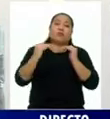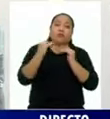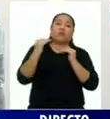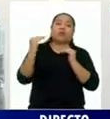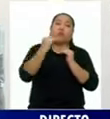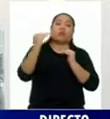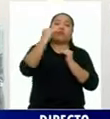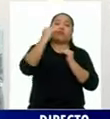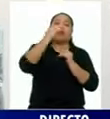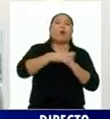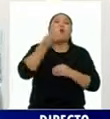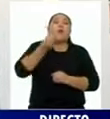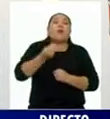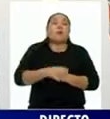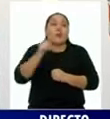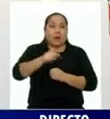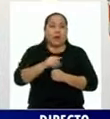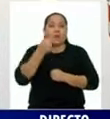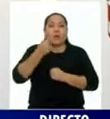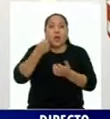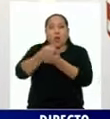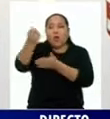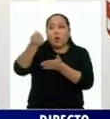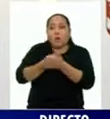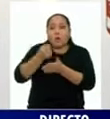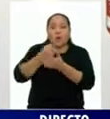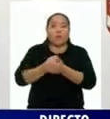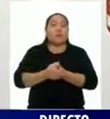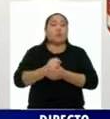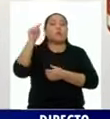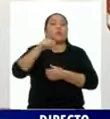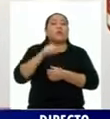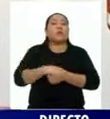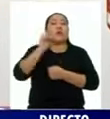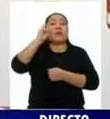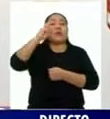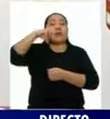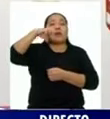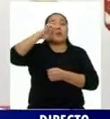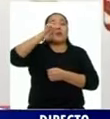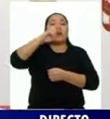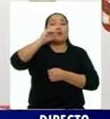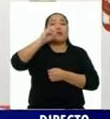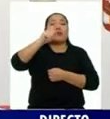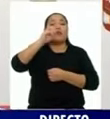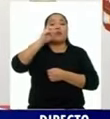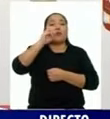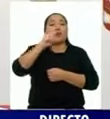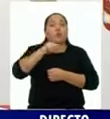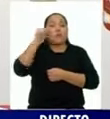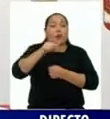¿Por qué? Porque importamos el petróleo para hacer la gasolina. El precio del gas sigue también